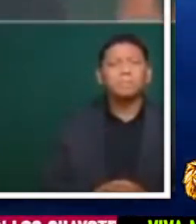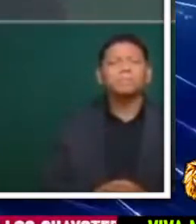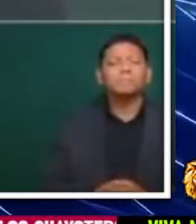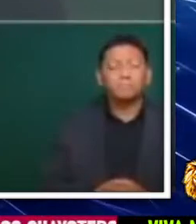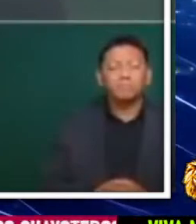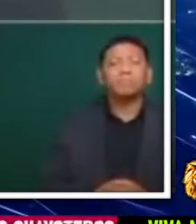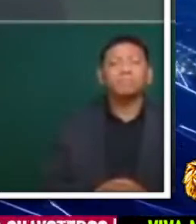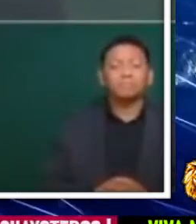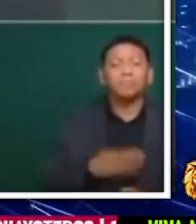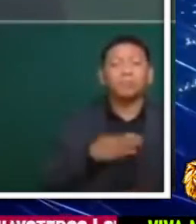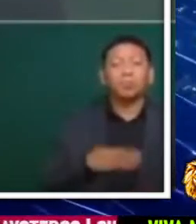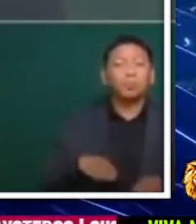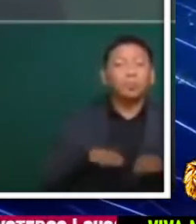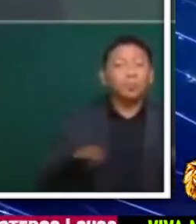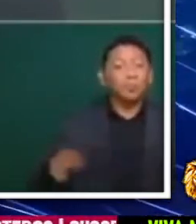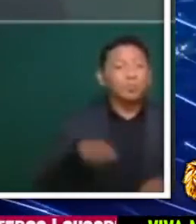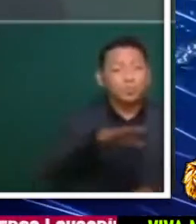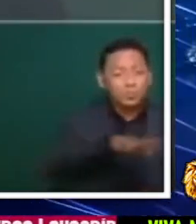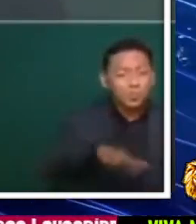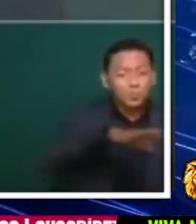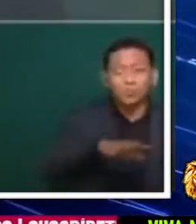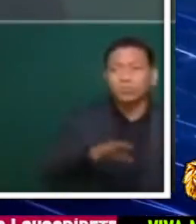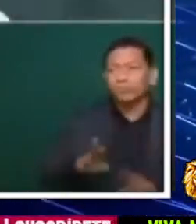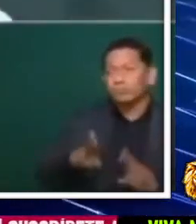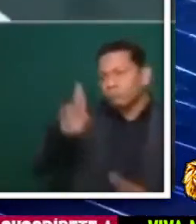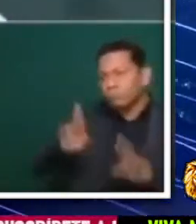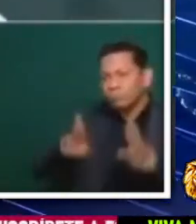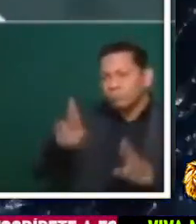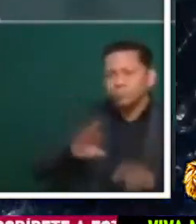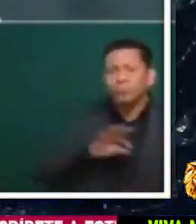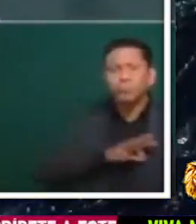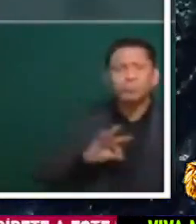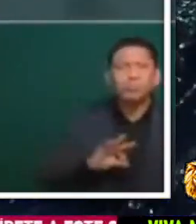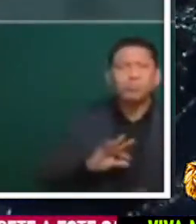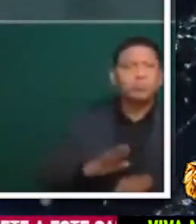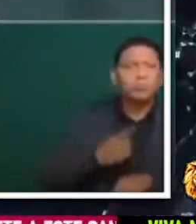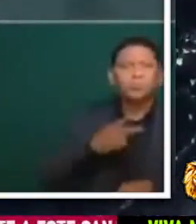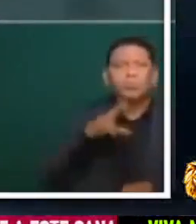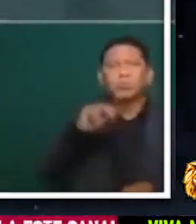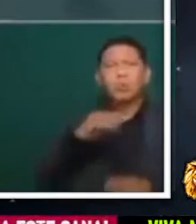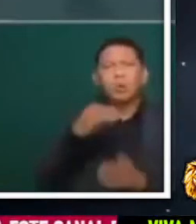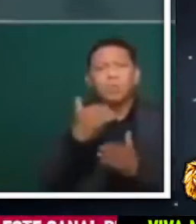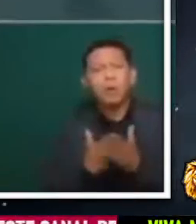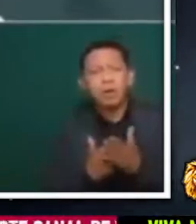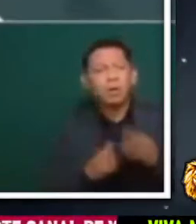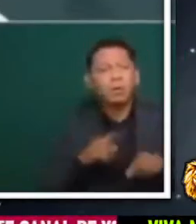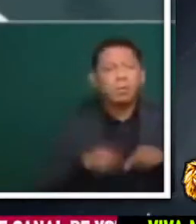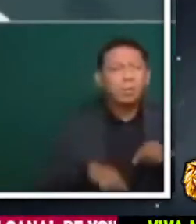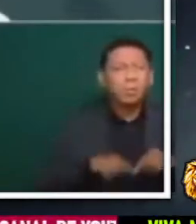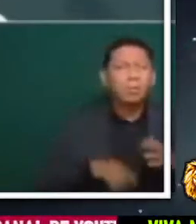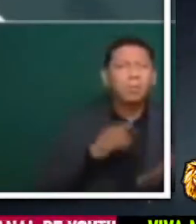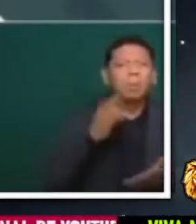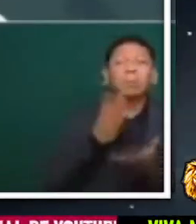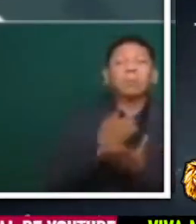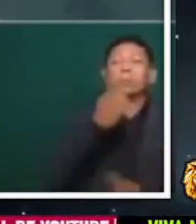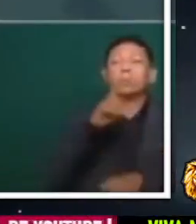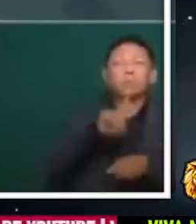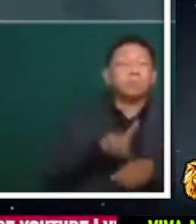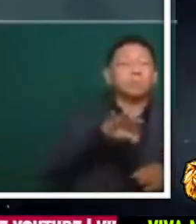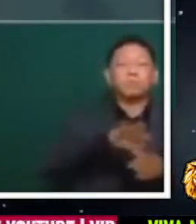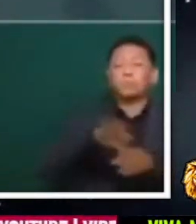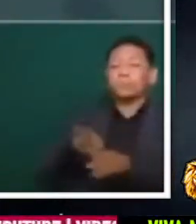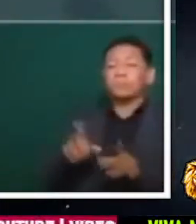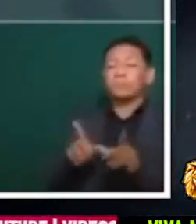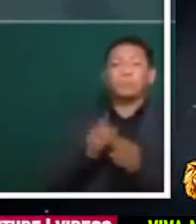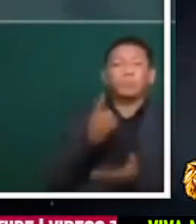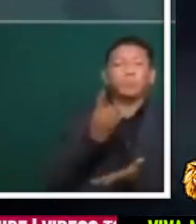la democracia participativa, porque la democracia no se agota nada más en el día de la elección